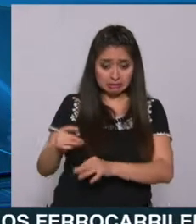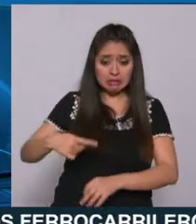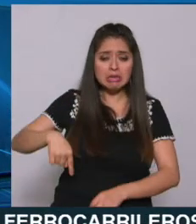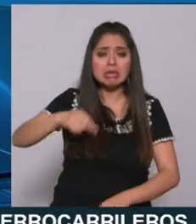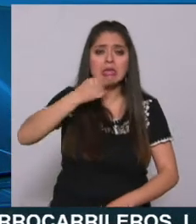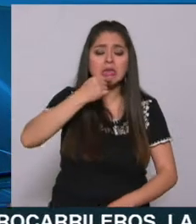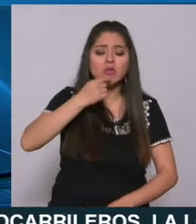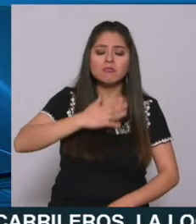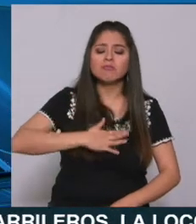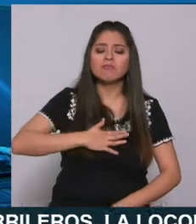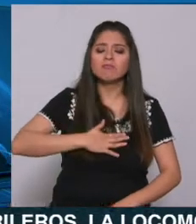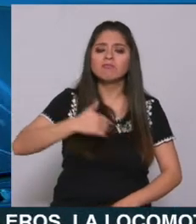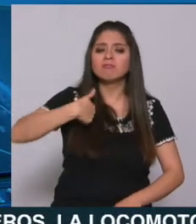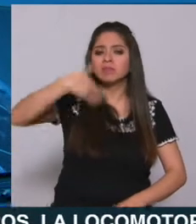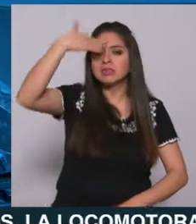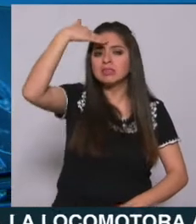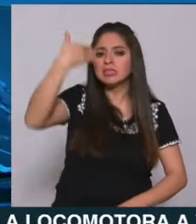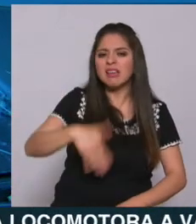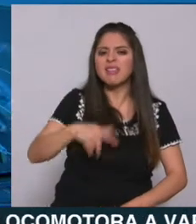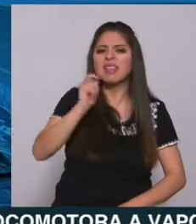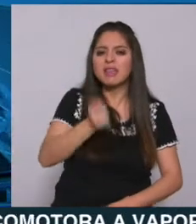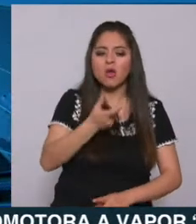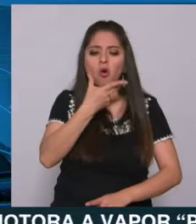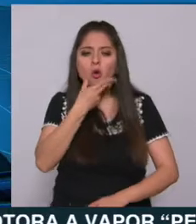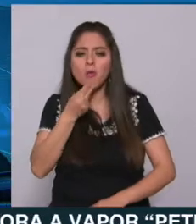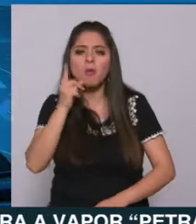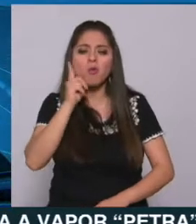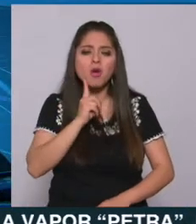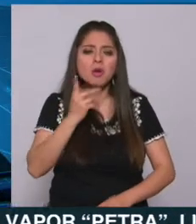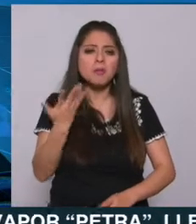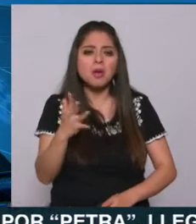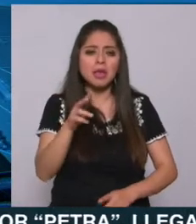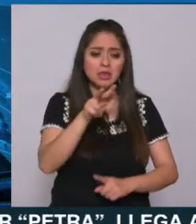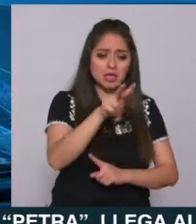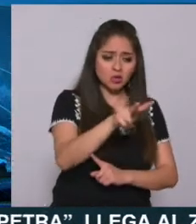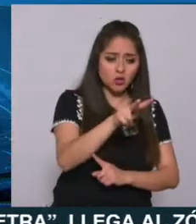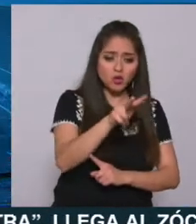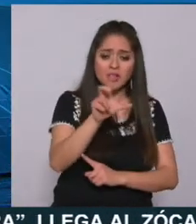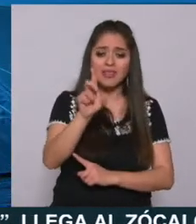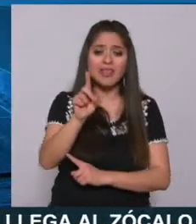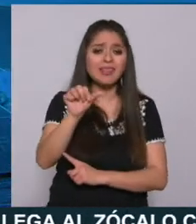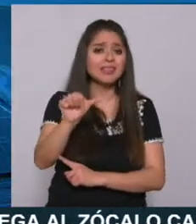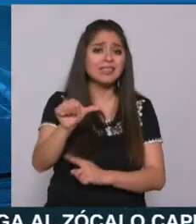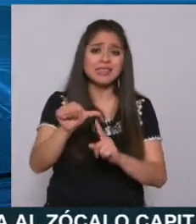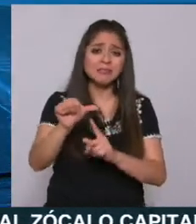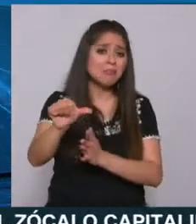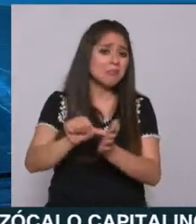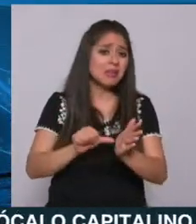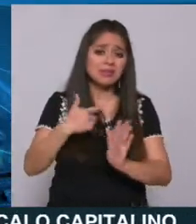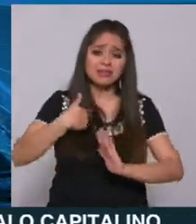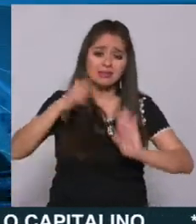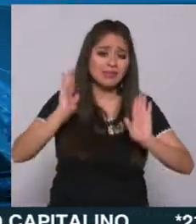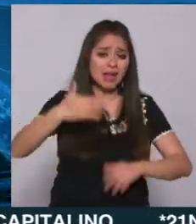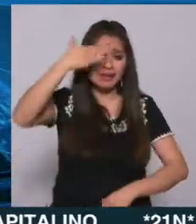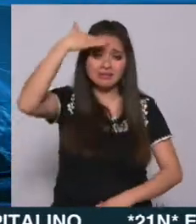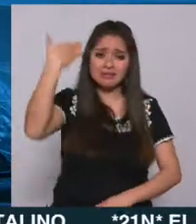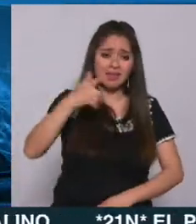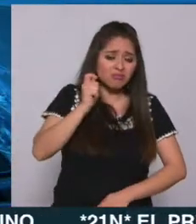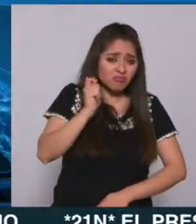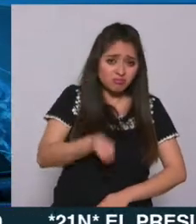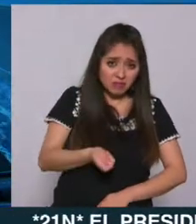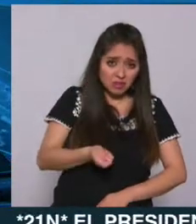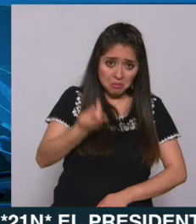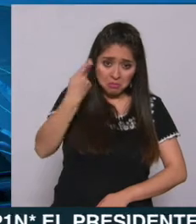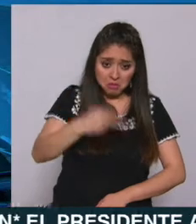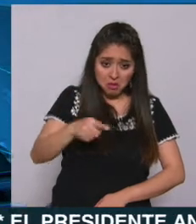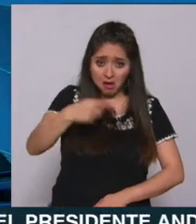de género, ya se identifican con algún género entre los 18 y los 36 meses. El problema muchas veces es que en México no leemos